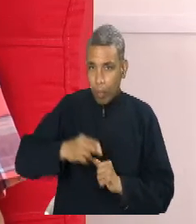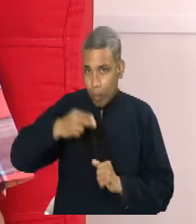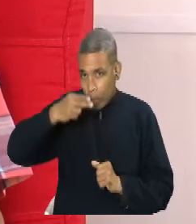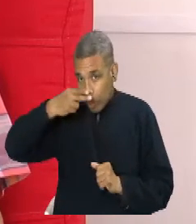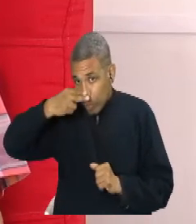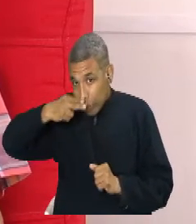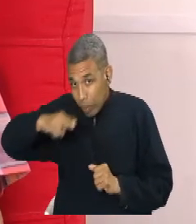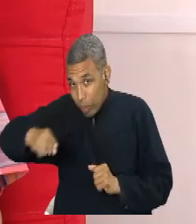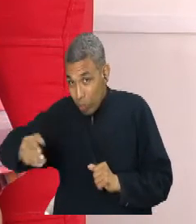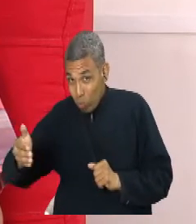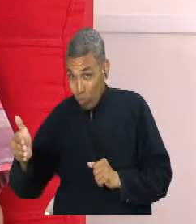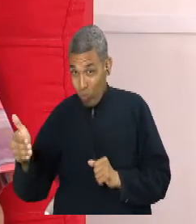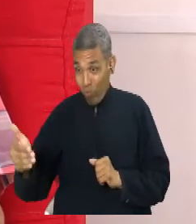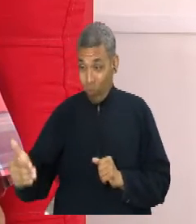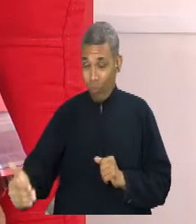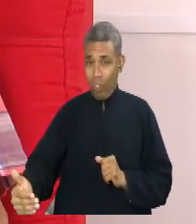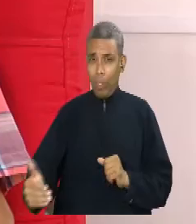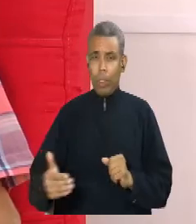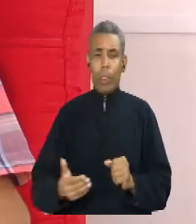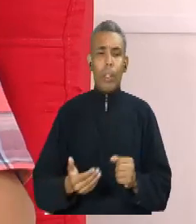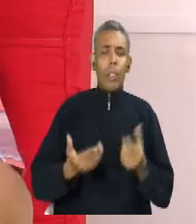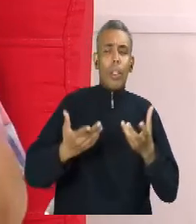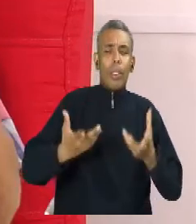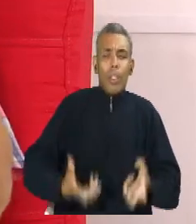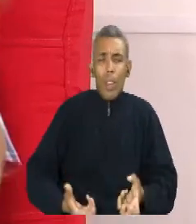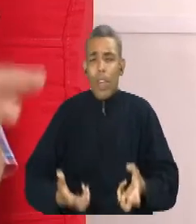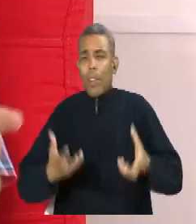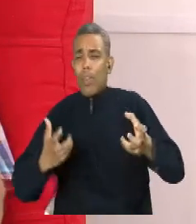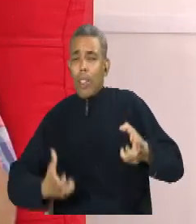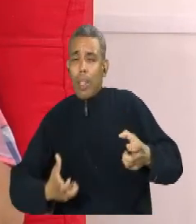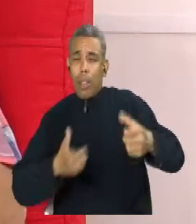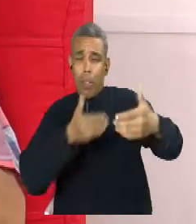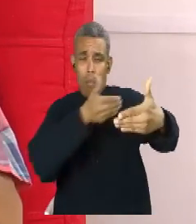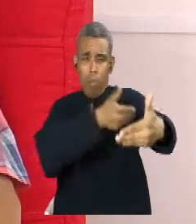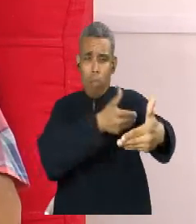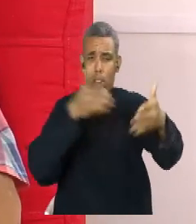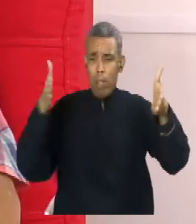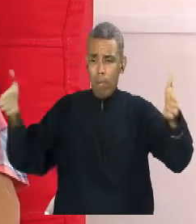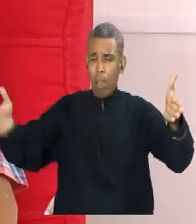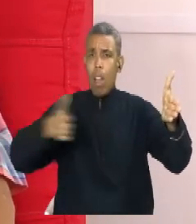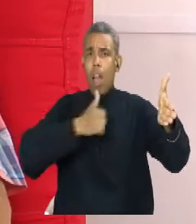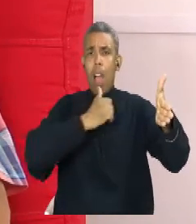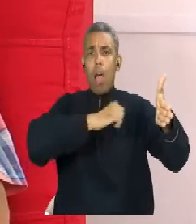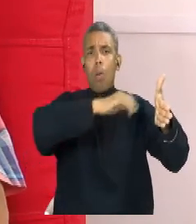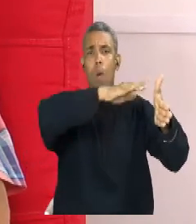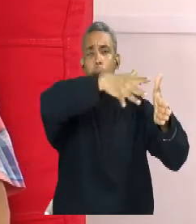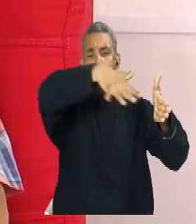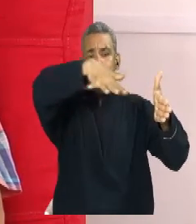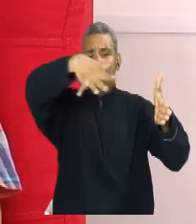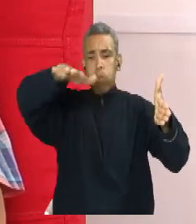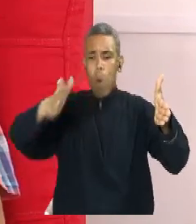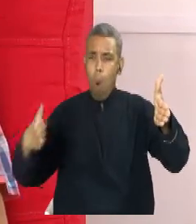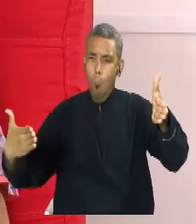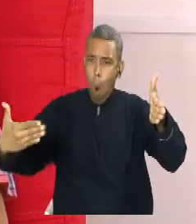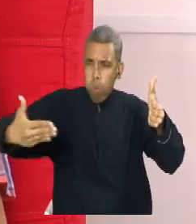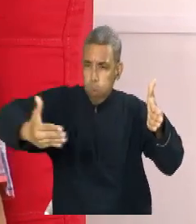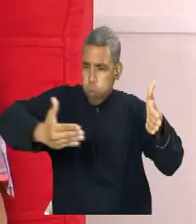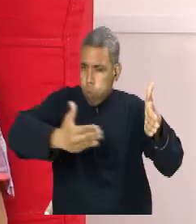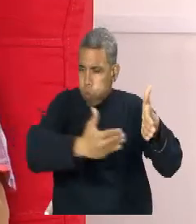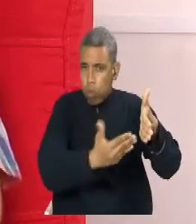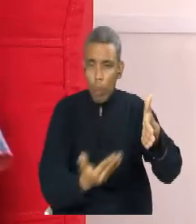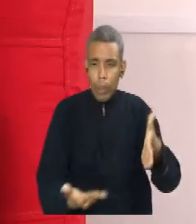quedáramos va a estar haciendo un mantenimiento de la pecera si yo trabajo la mamá trabaja los fines de semana a veces salimos